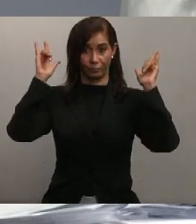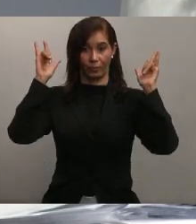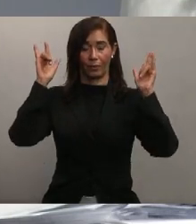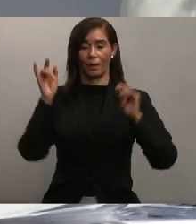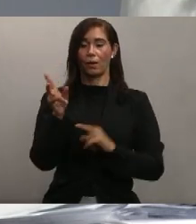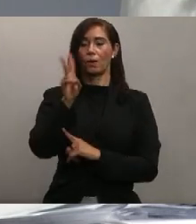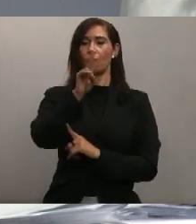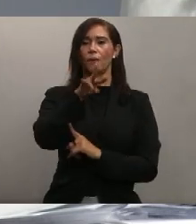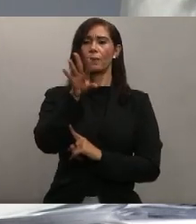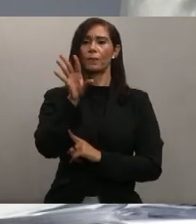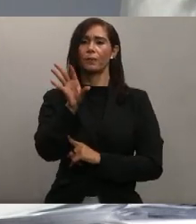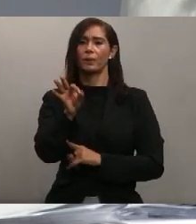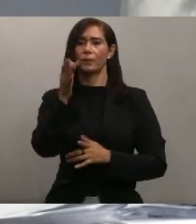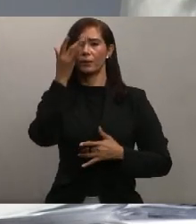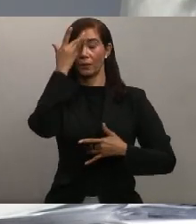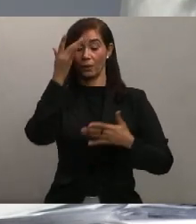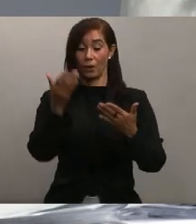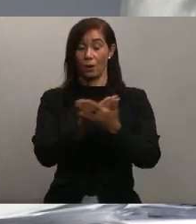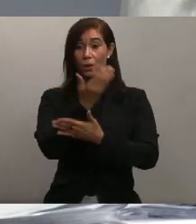29 casos nuevos,